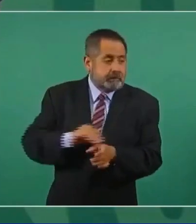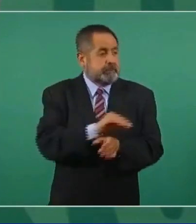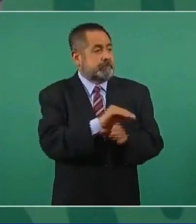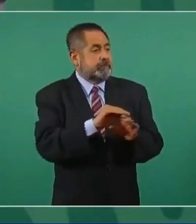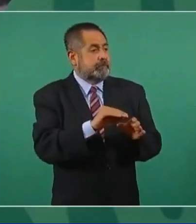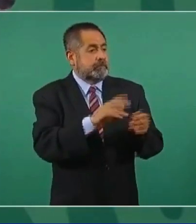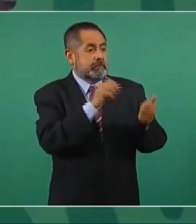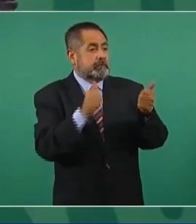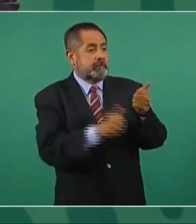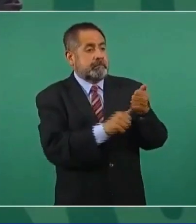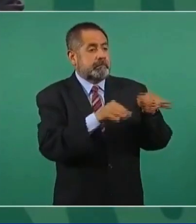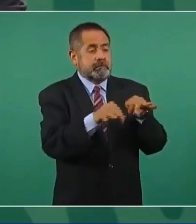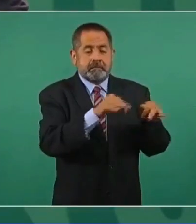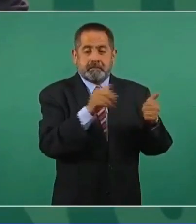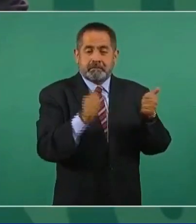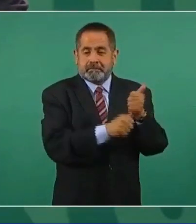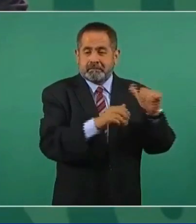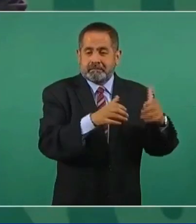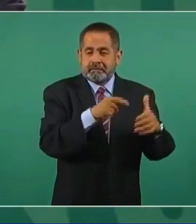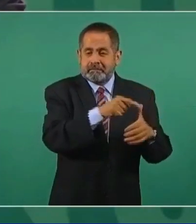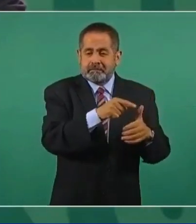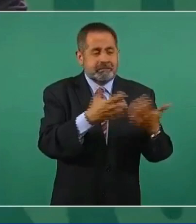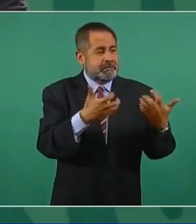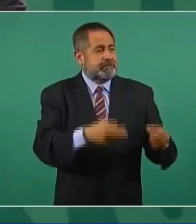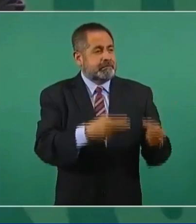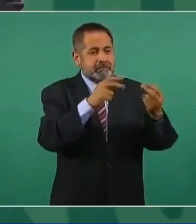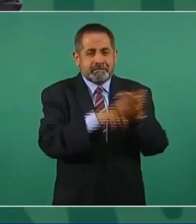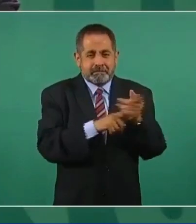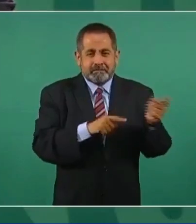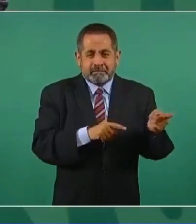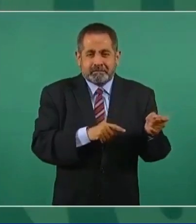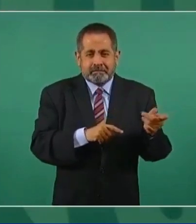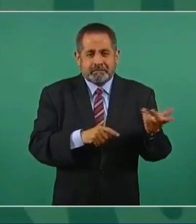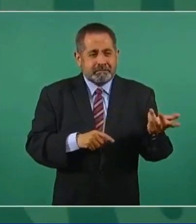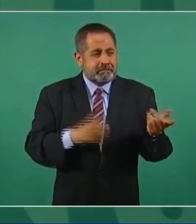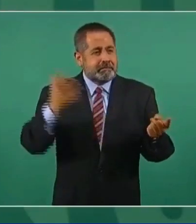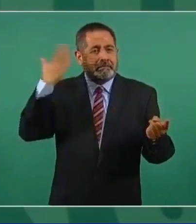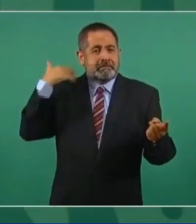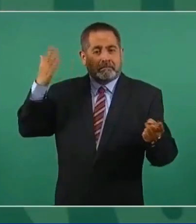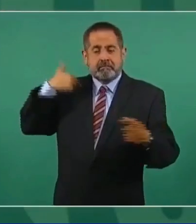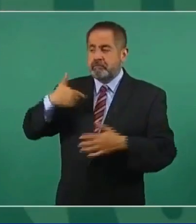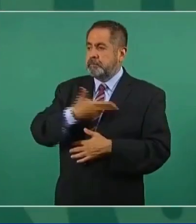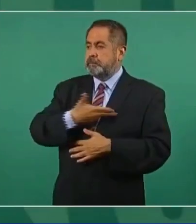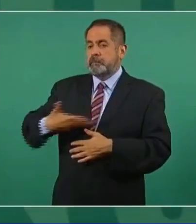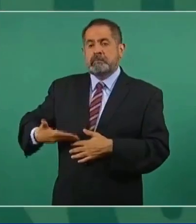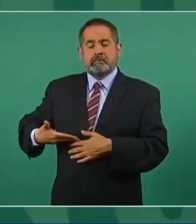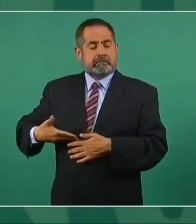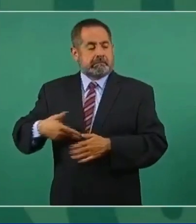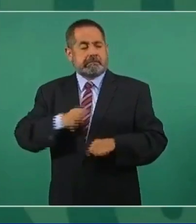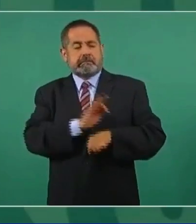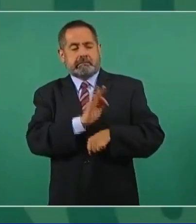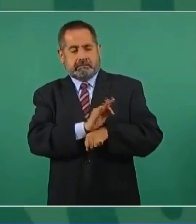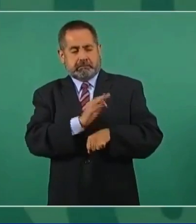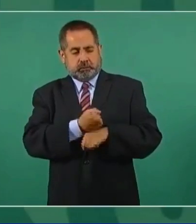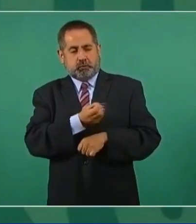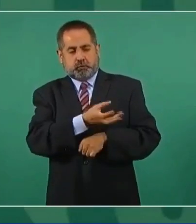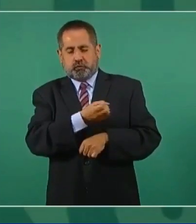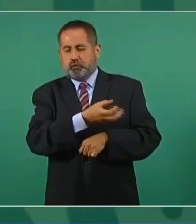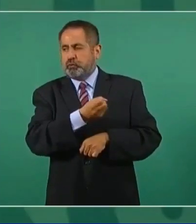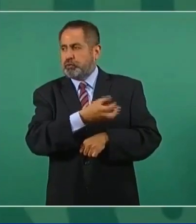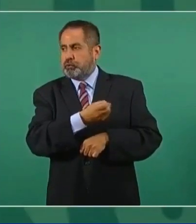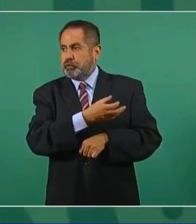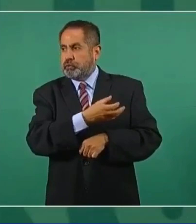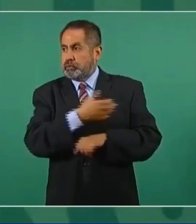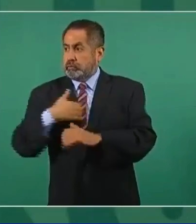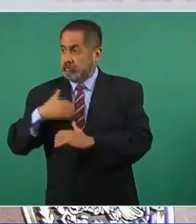de empleados de empresas que fueron beneficiadas con la privatización